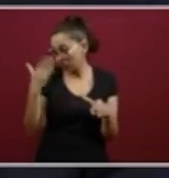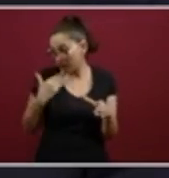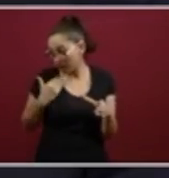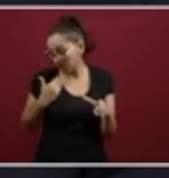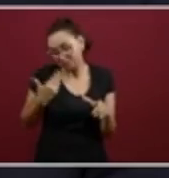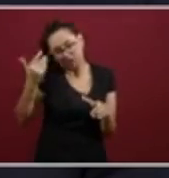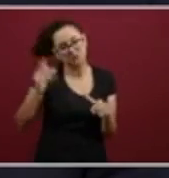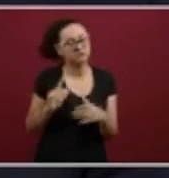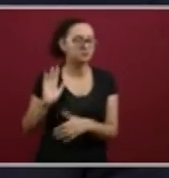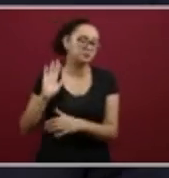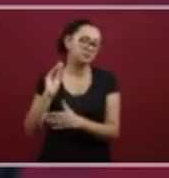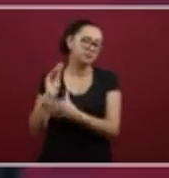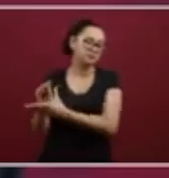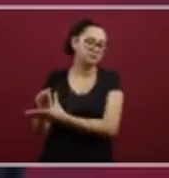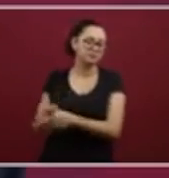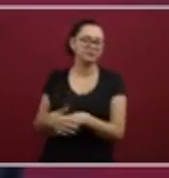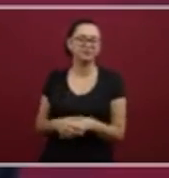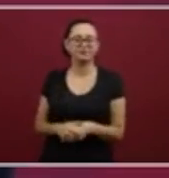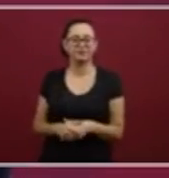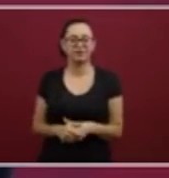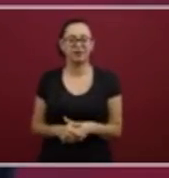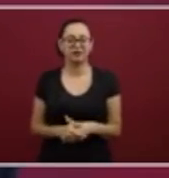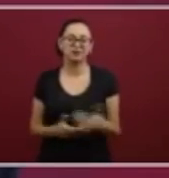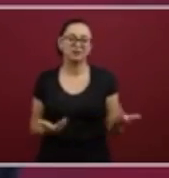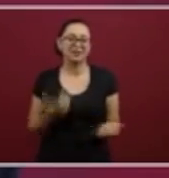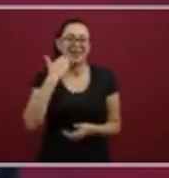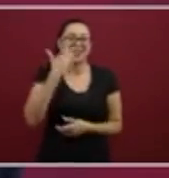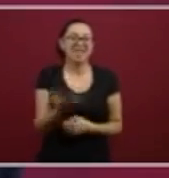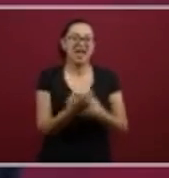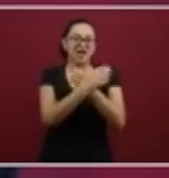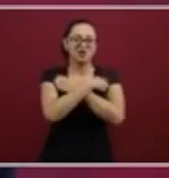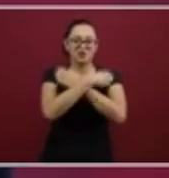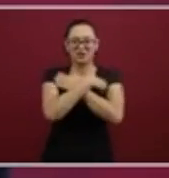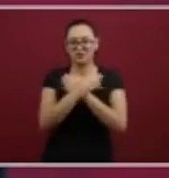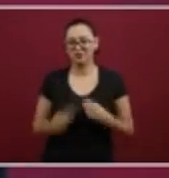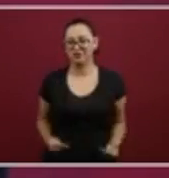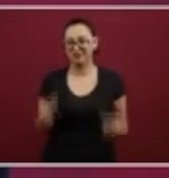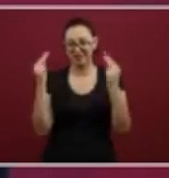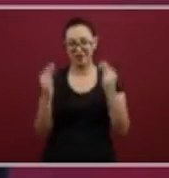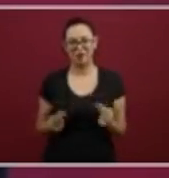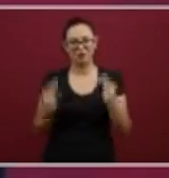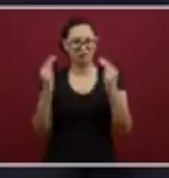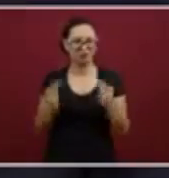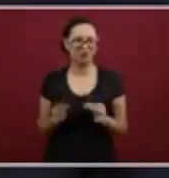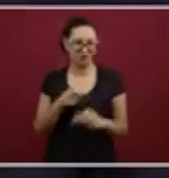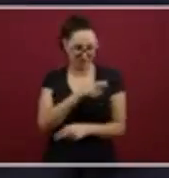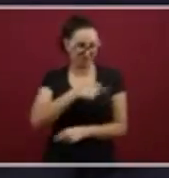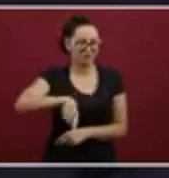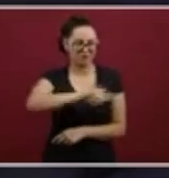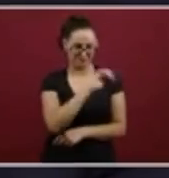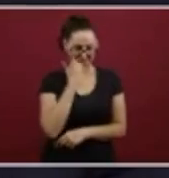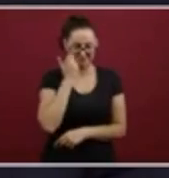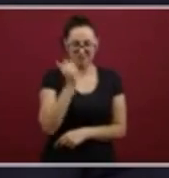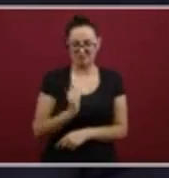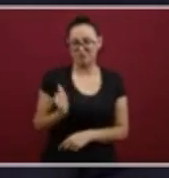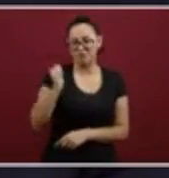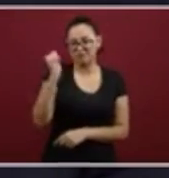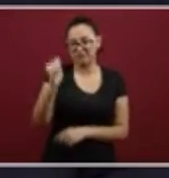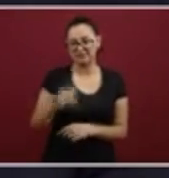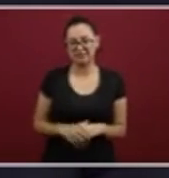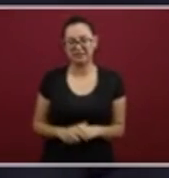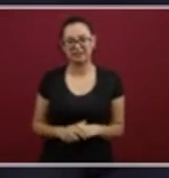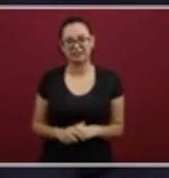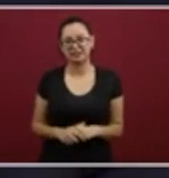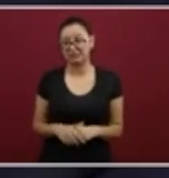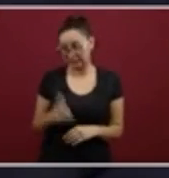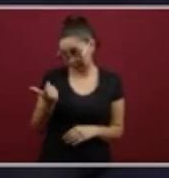El plan era poner la educación al mercado como si fuese una mercancía, para que pudiese estudiar el